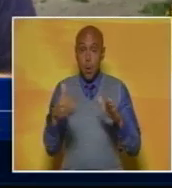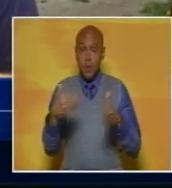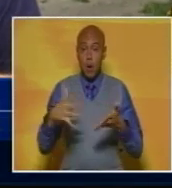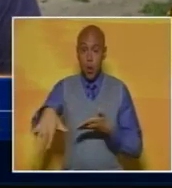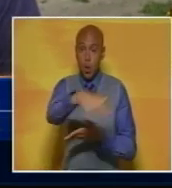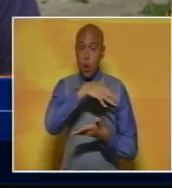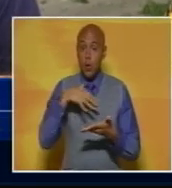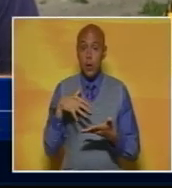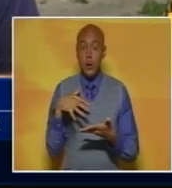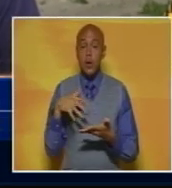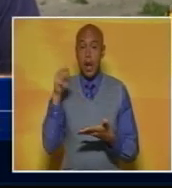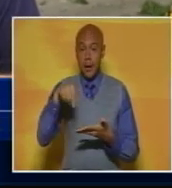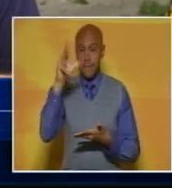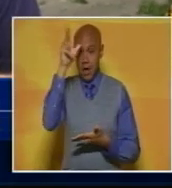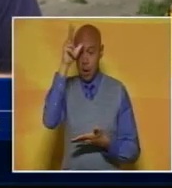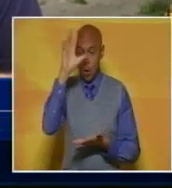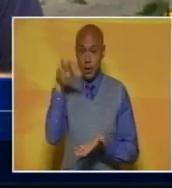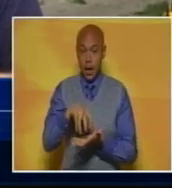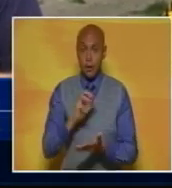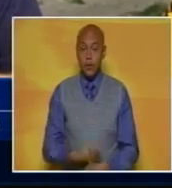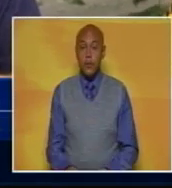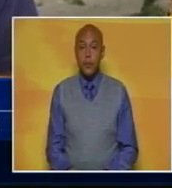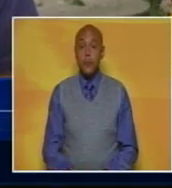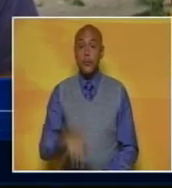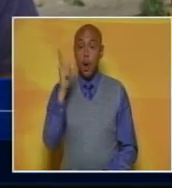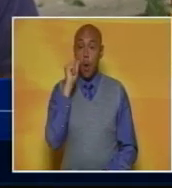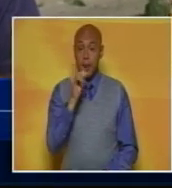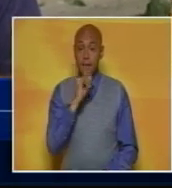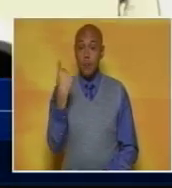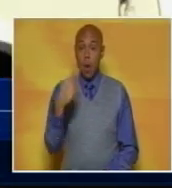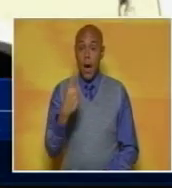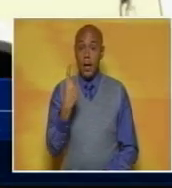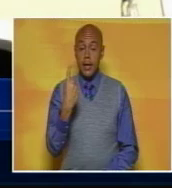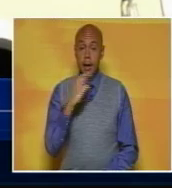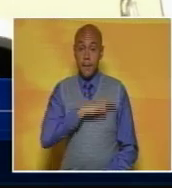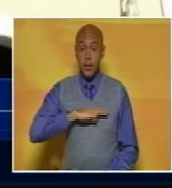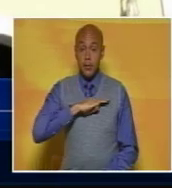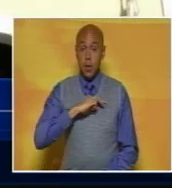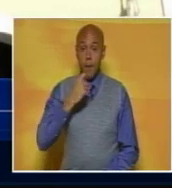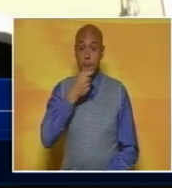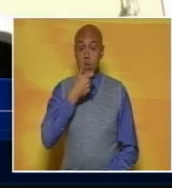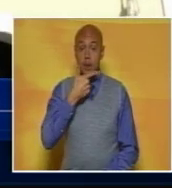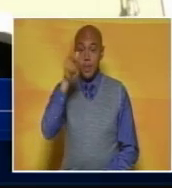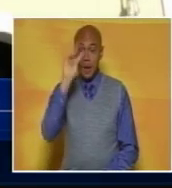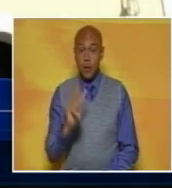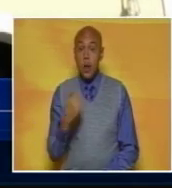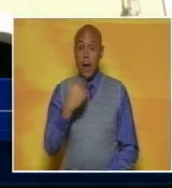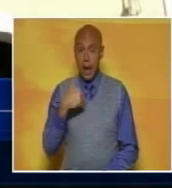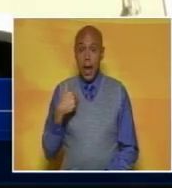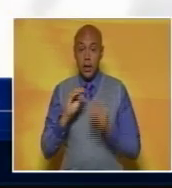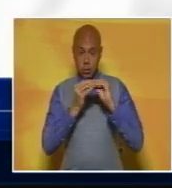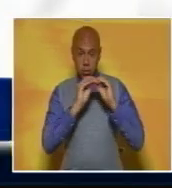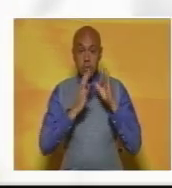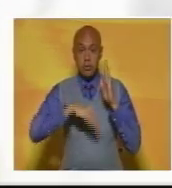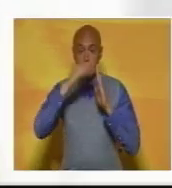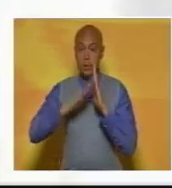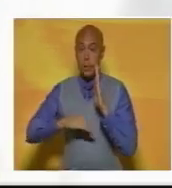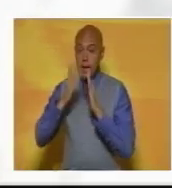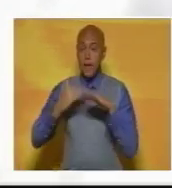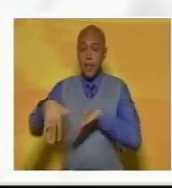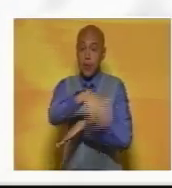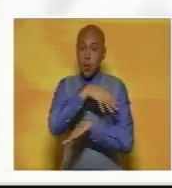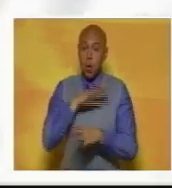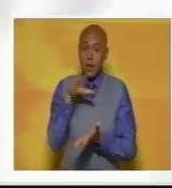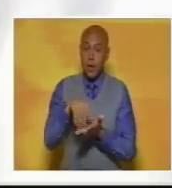toda la geografía del Estado Falcón. Aseguró que la gran misión Venezuela Bella seguirá recuperando paulatinamente los espacios públicos